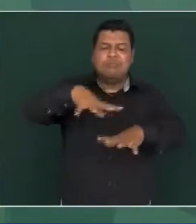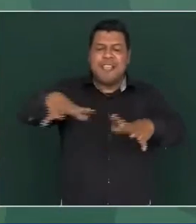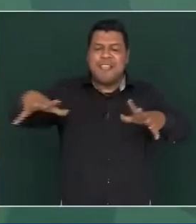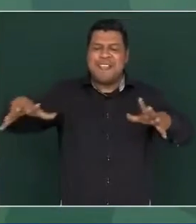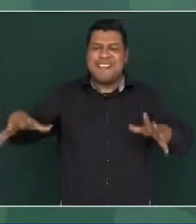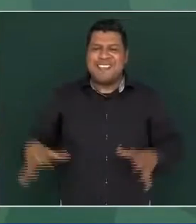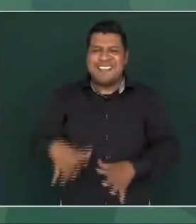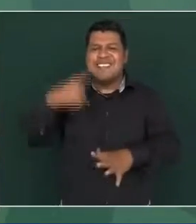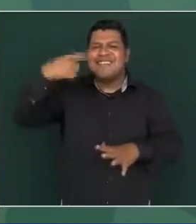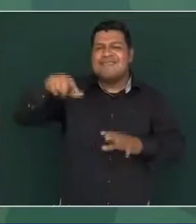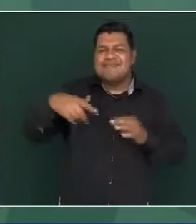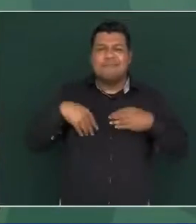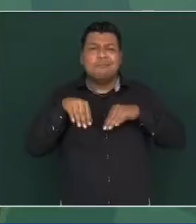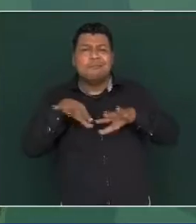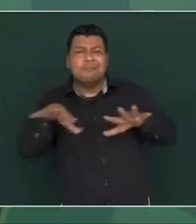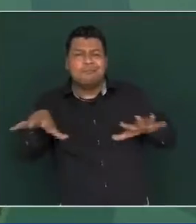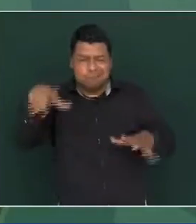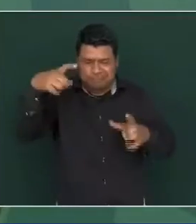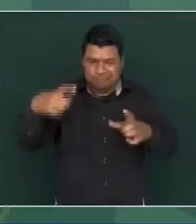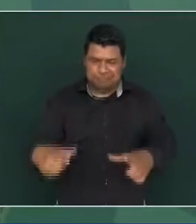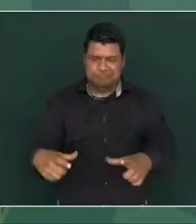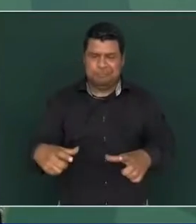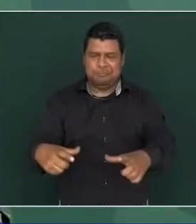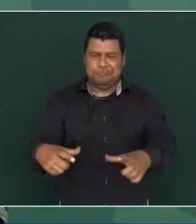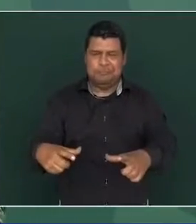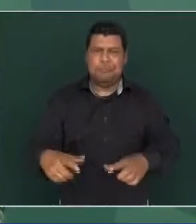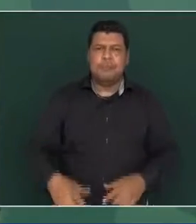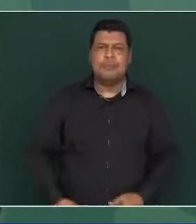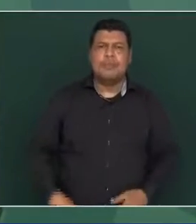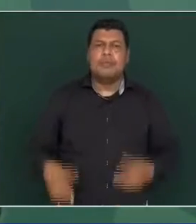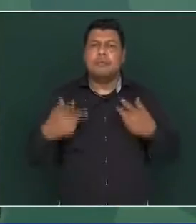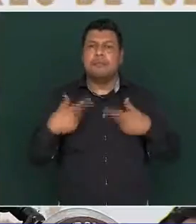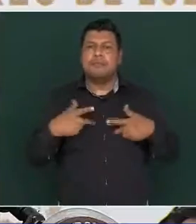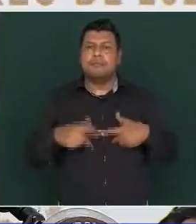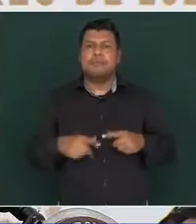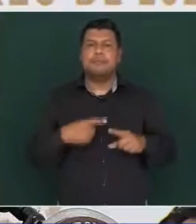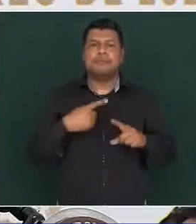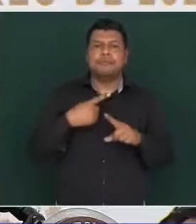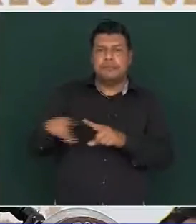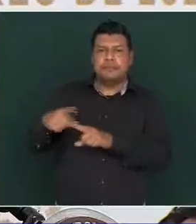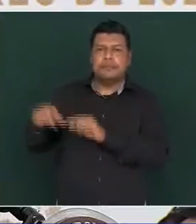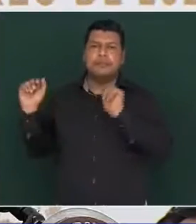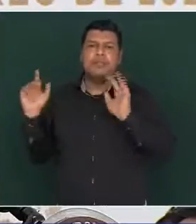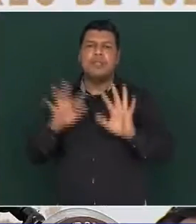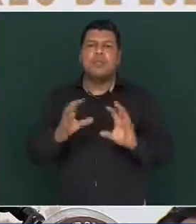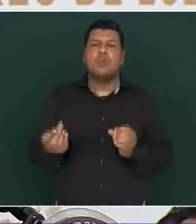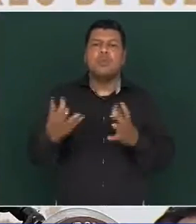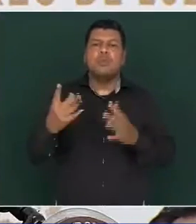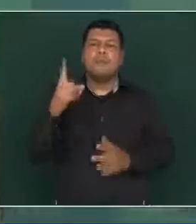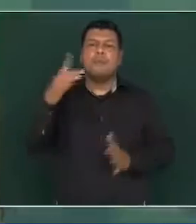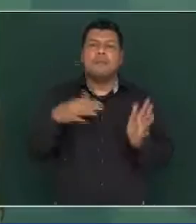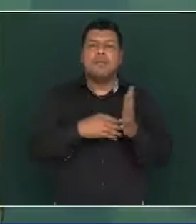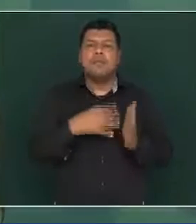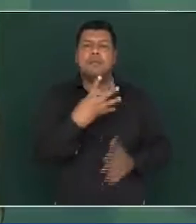dispositivo para esta actividad. Tenemos considerados 1,400 invitados en esa